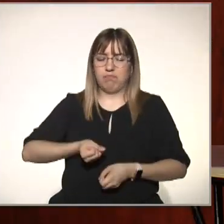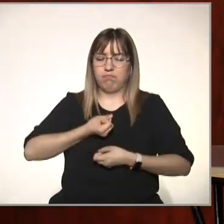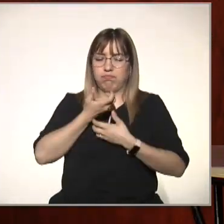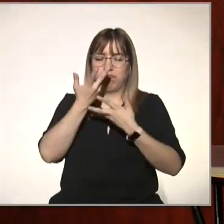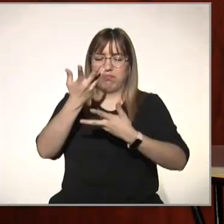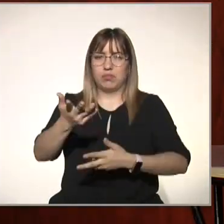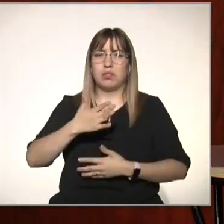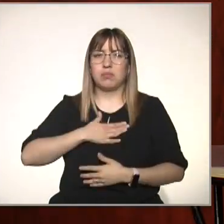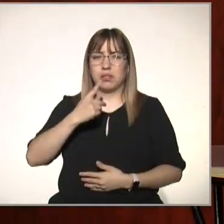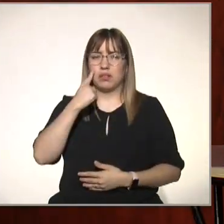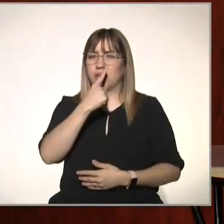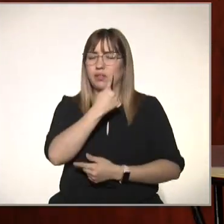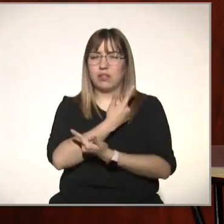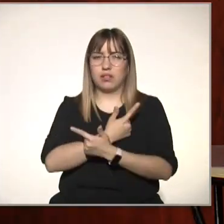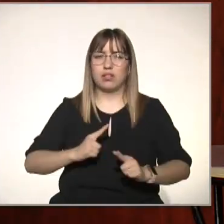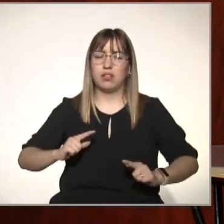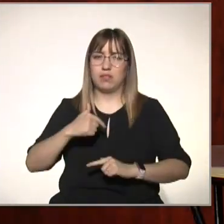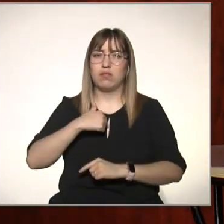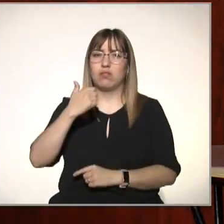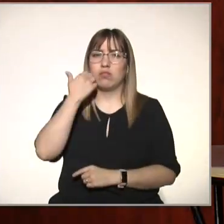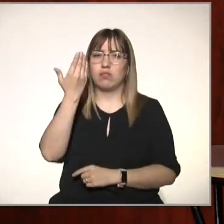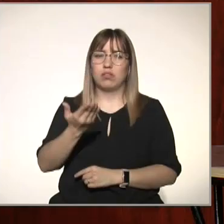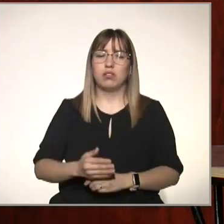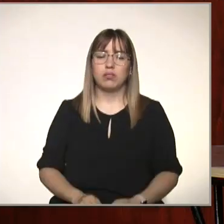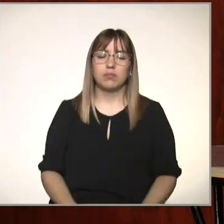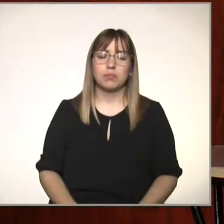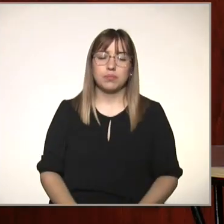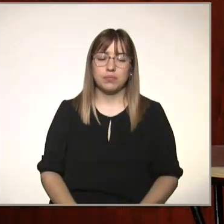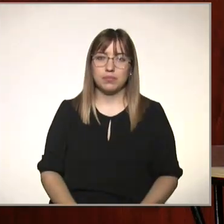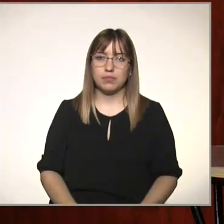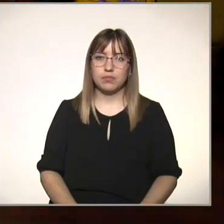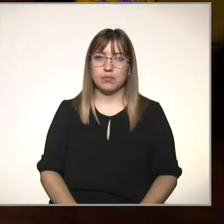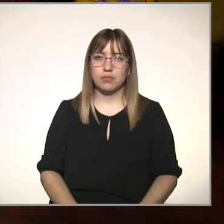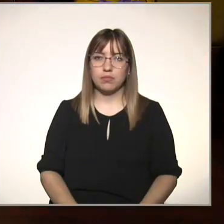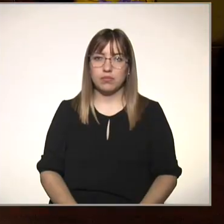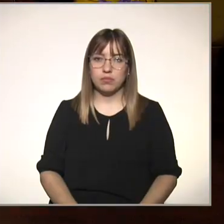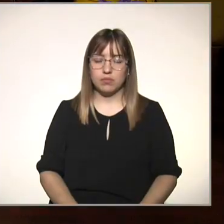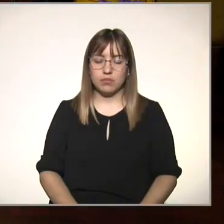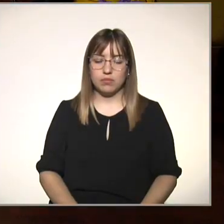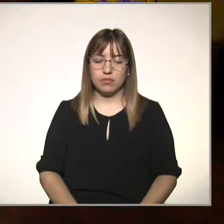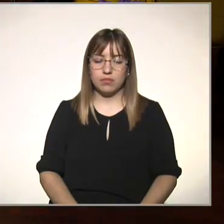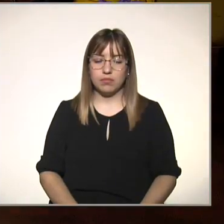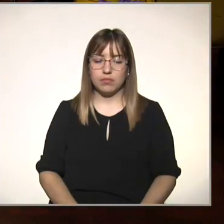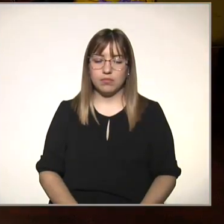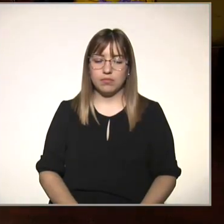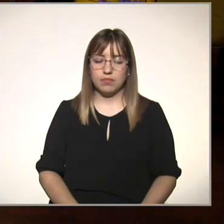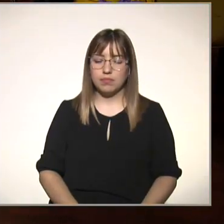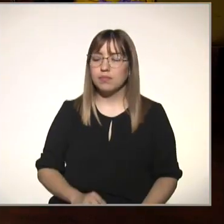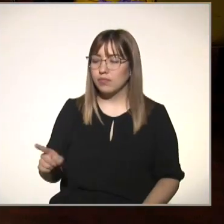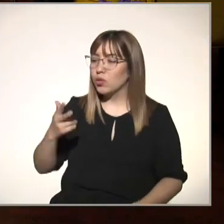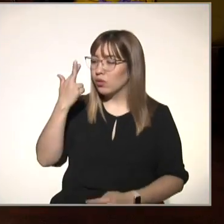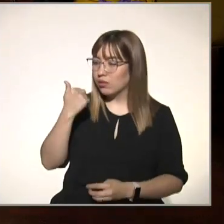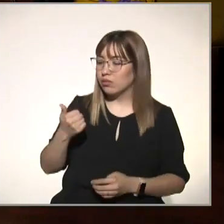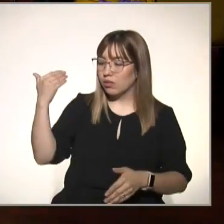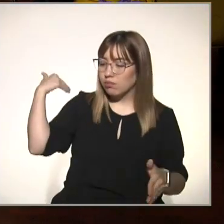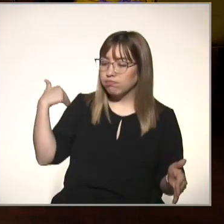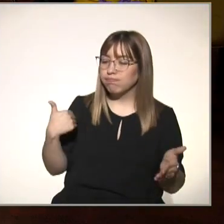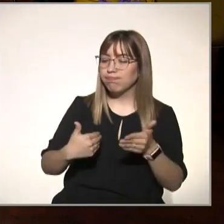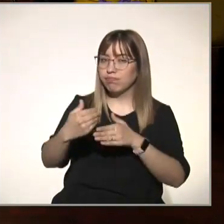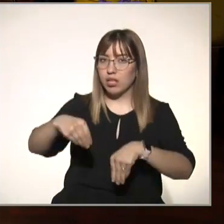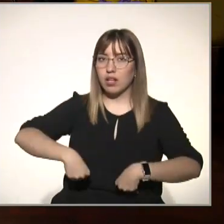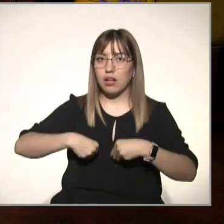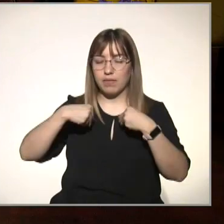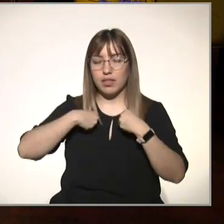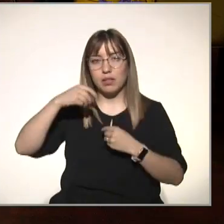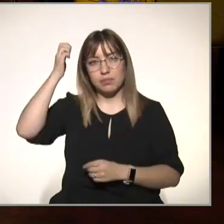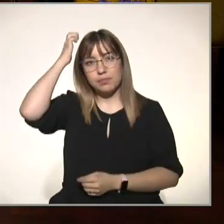quieras, en el momento y en el contexto que tú estás haciendo, ¿no? Y aparte ustedes lo decían, a lo largo de la vida vamos cambiando y no seré la misma persona que tenía a los 3, a